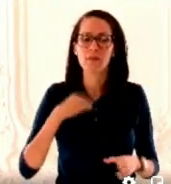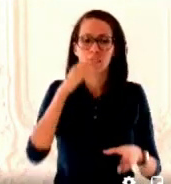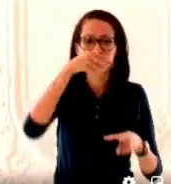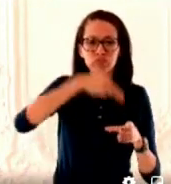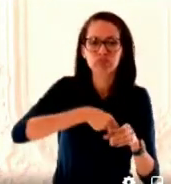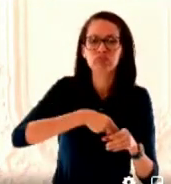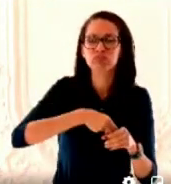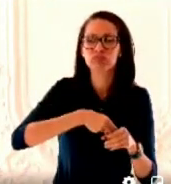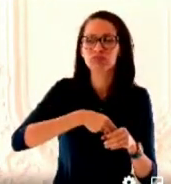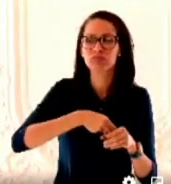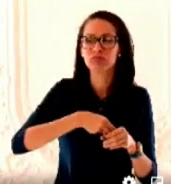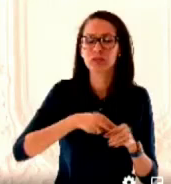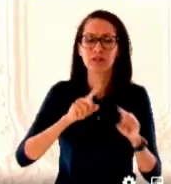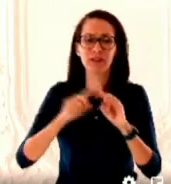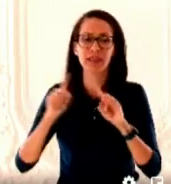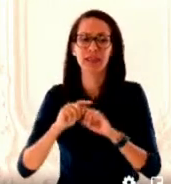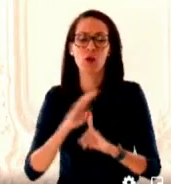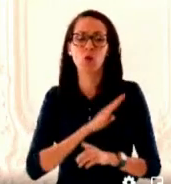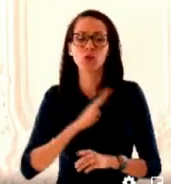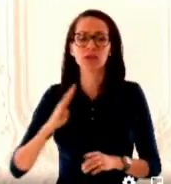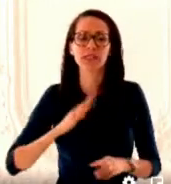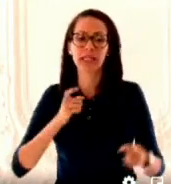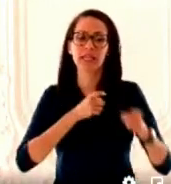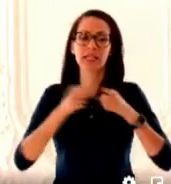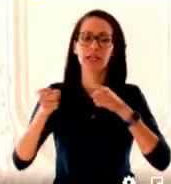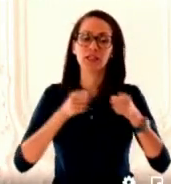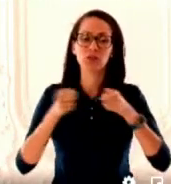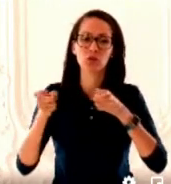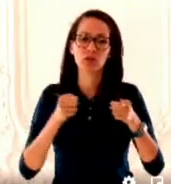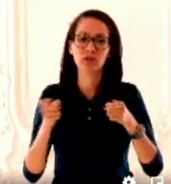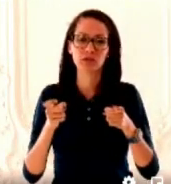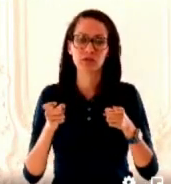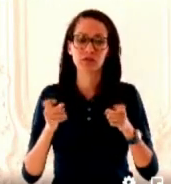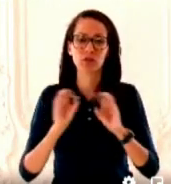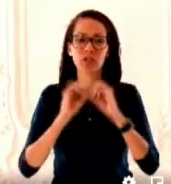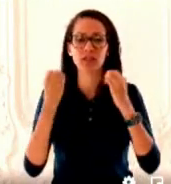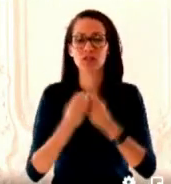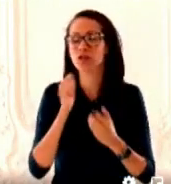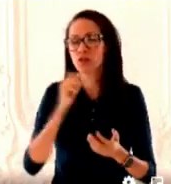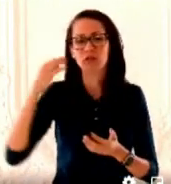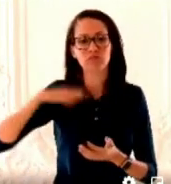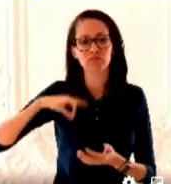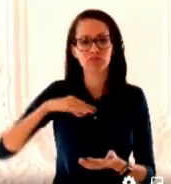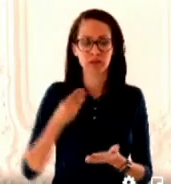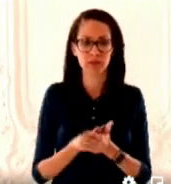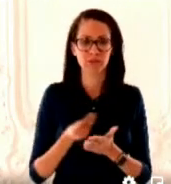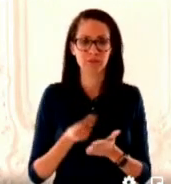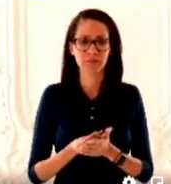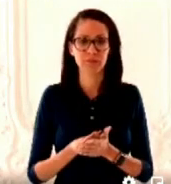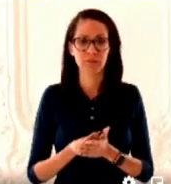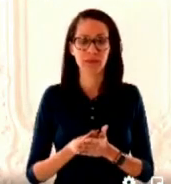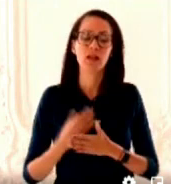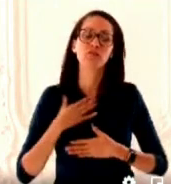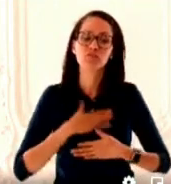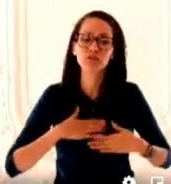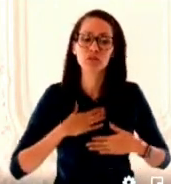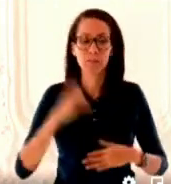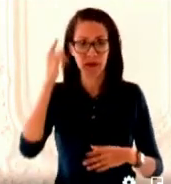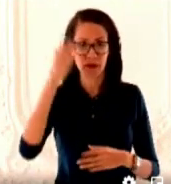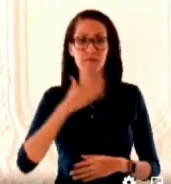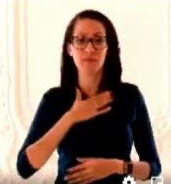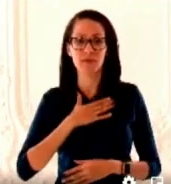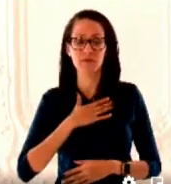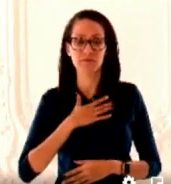de varias juntas de directores de entidades sin fines de lucro. Es un gran placer para mí contar con